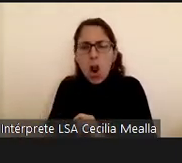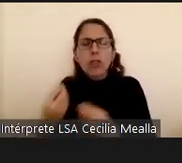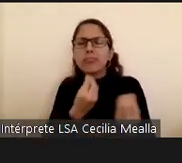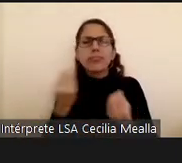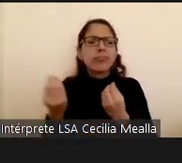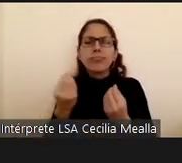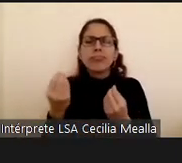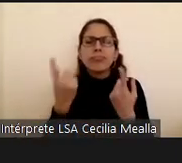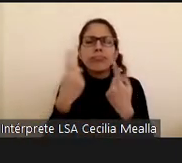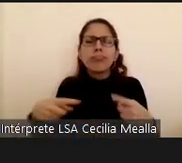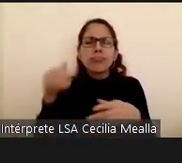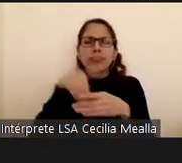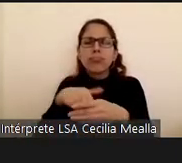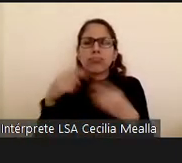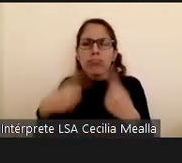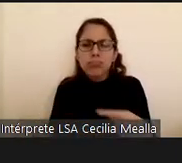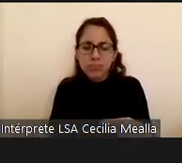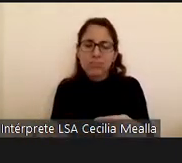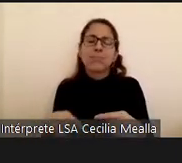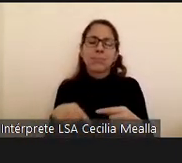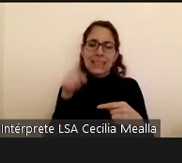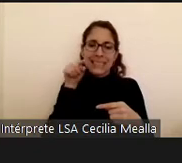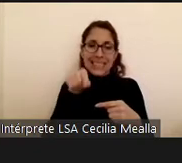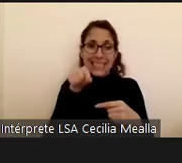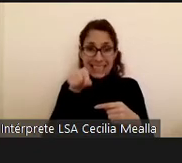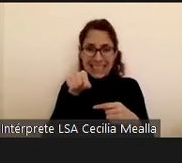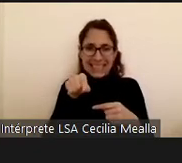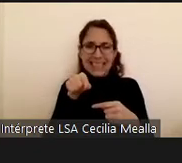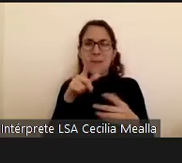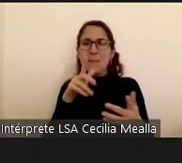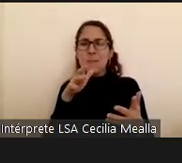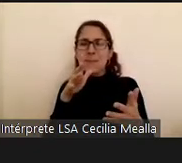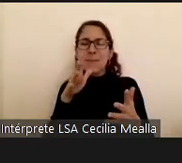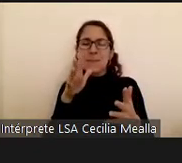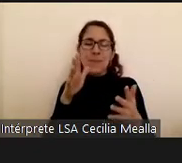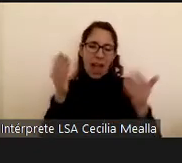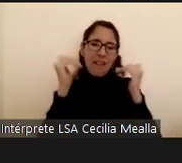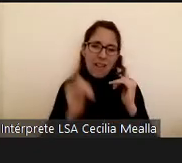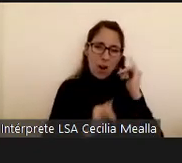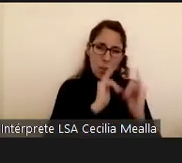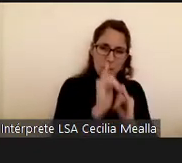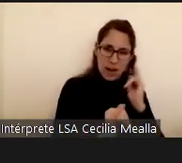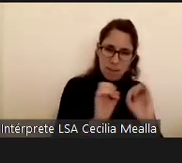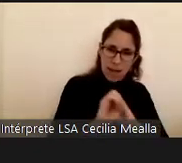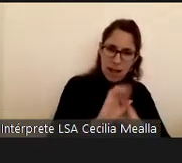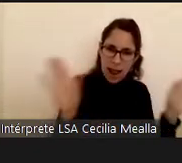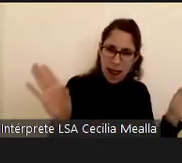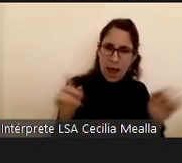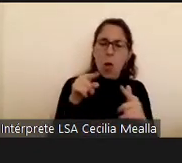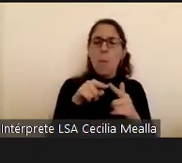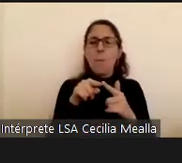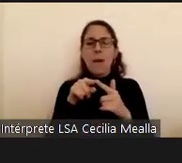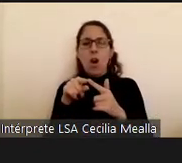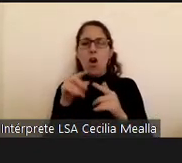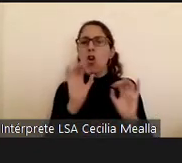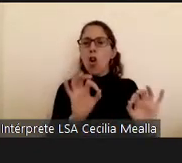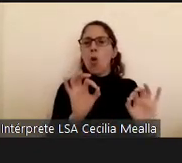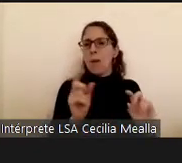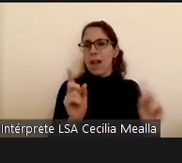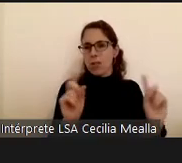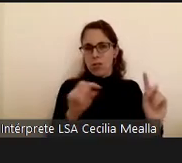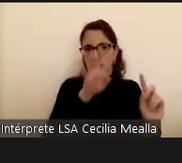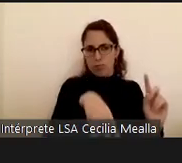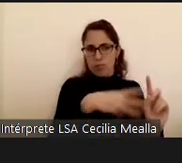algo parecido, digamos, no está acá están, en la siguiente pregunta están los componentes, pero no está completo esto. O sea, es